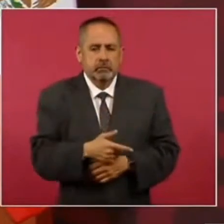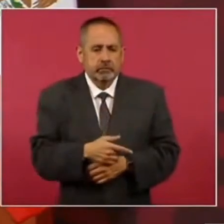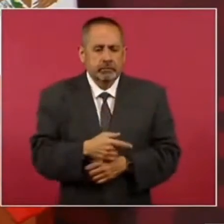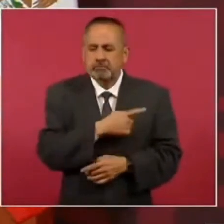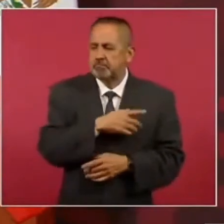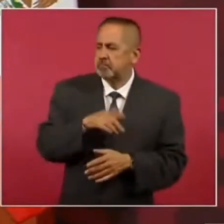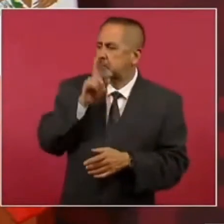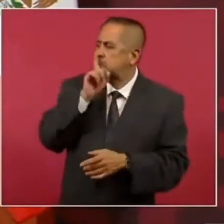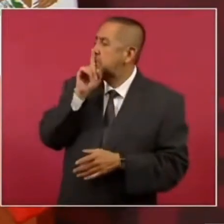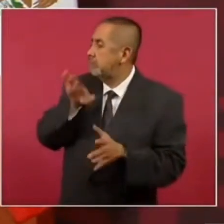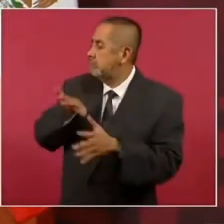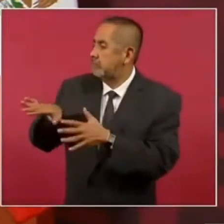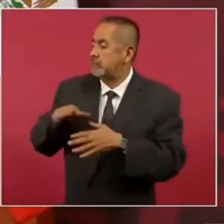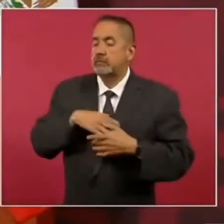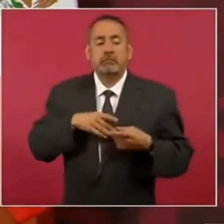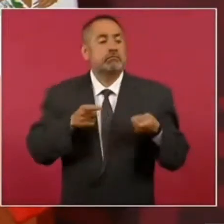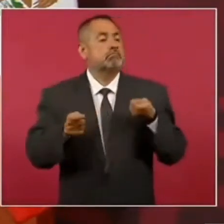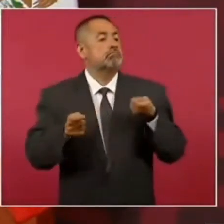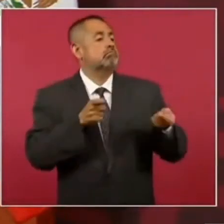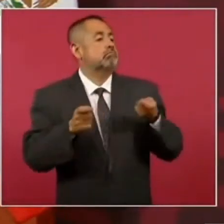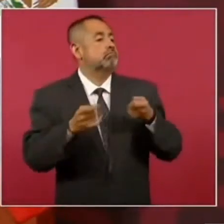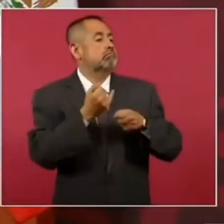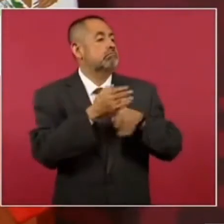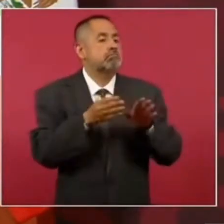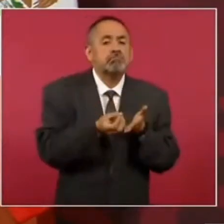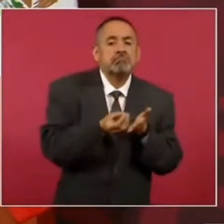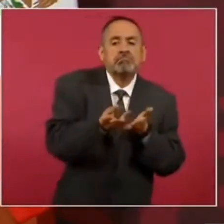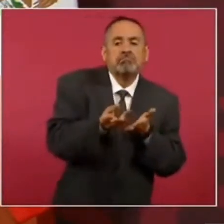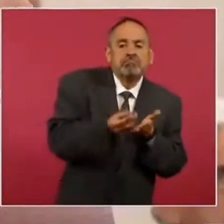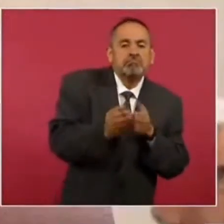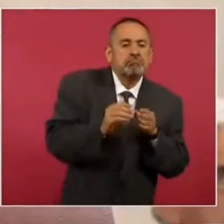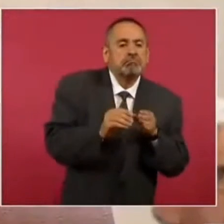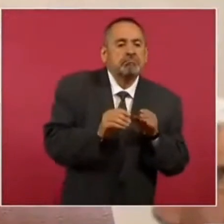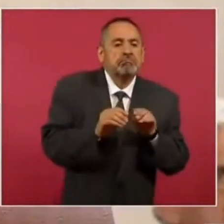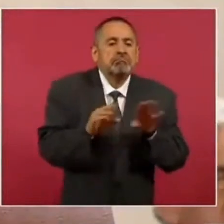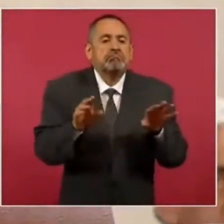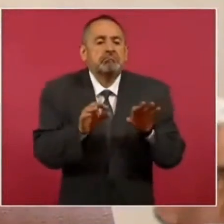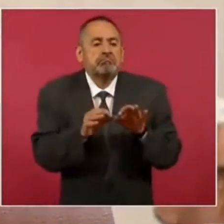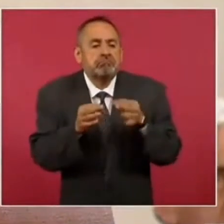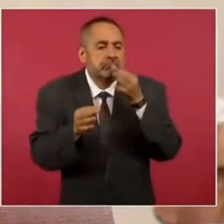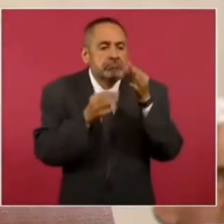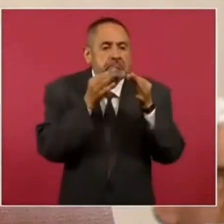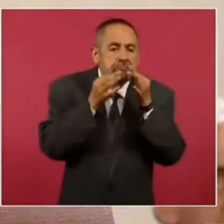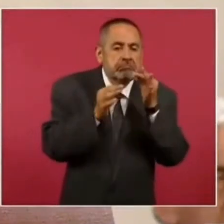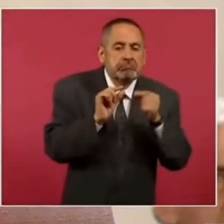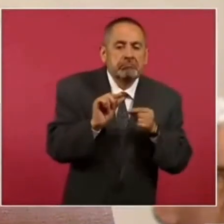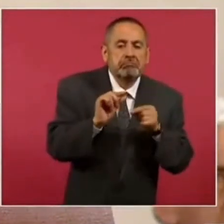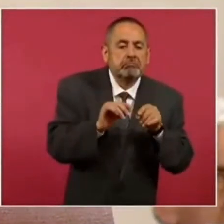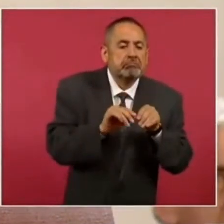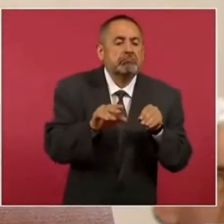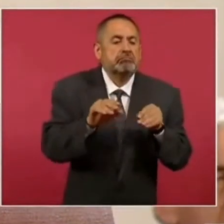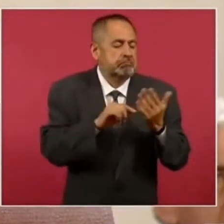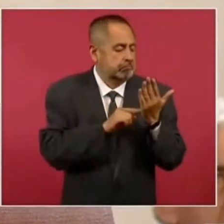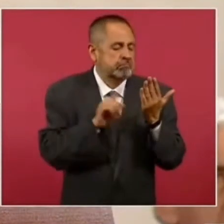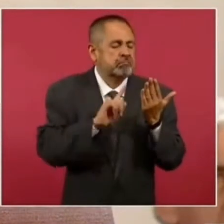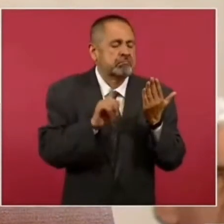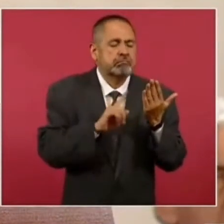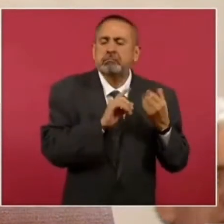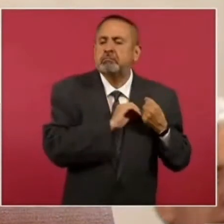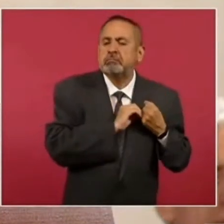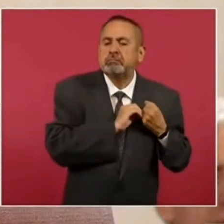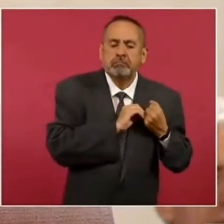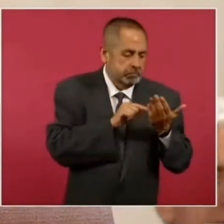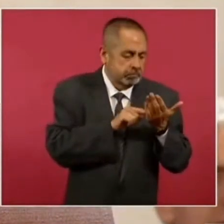ellos controlan la información. Ellos deciden qué informan y qué no informan.